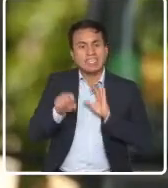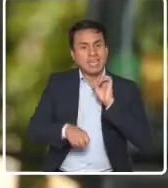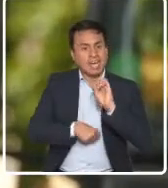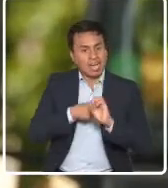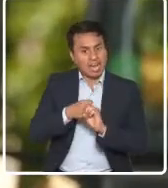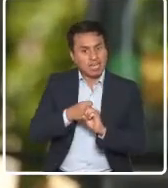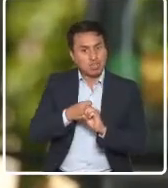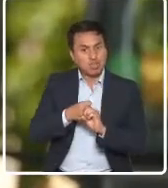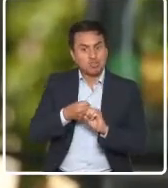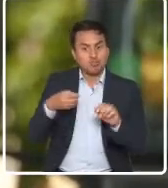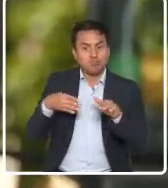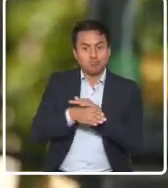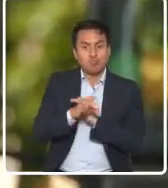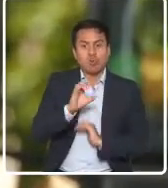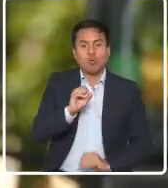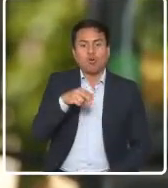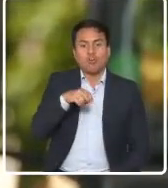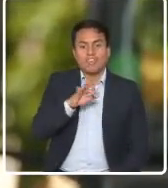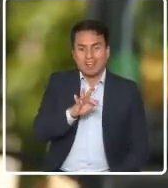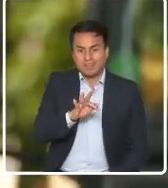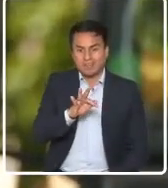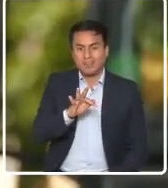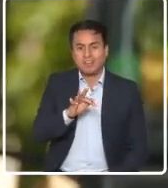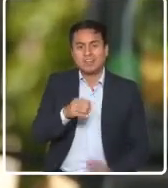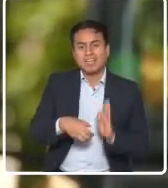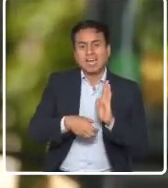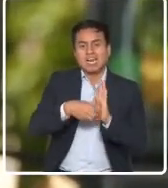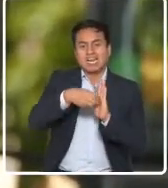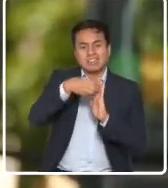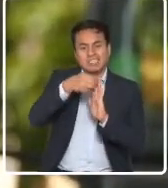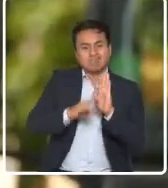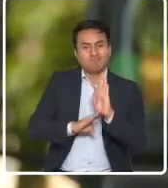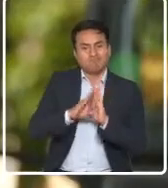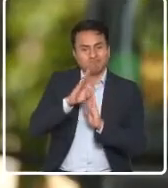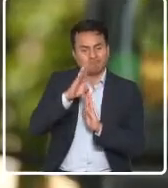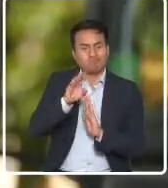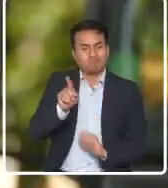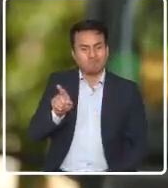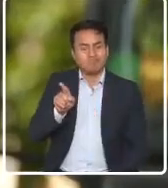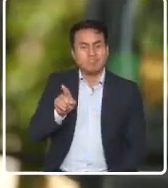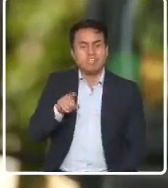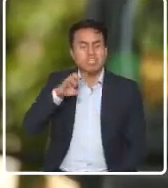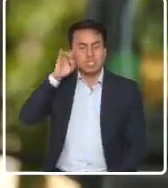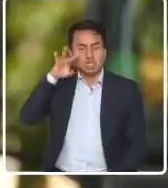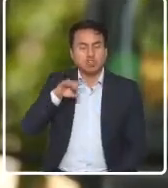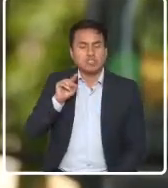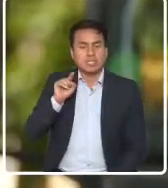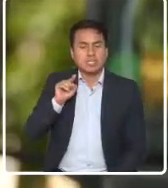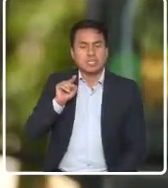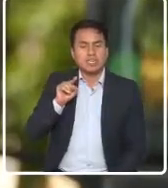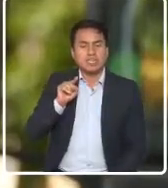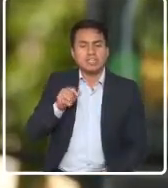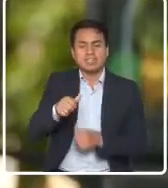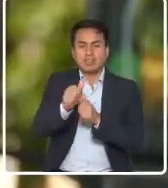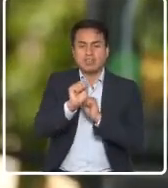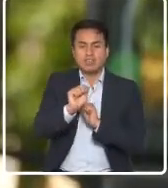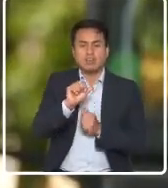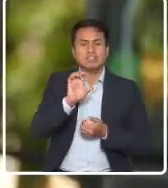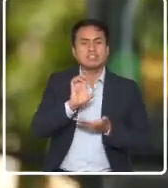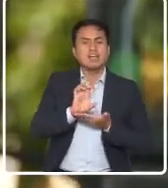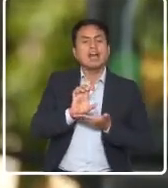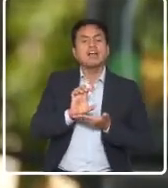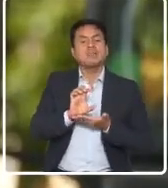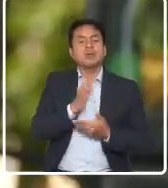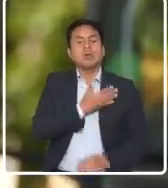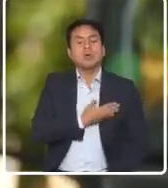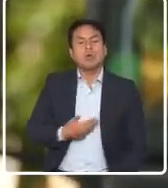7 años en CONAF y cómo vas en una carrera ascendente. Y sé que tenemos un desafío como Estado, más